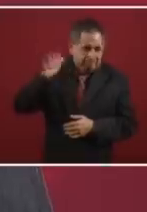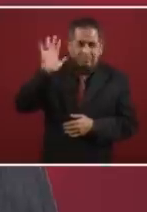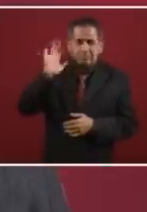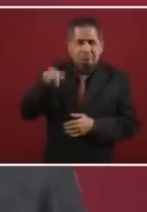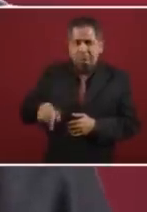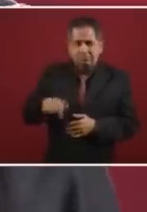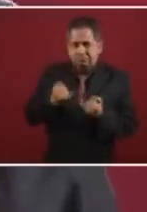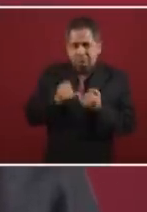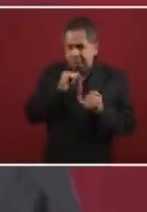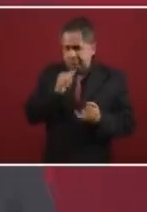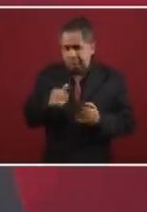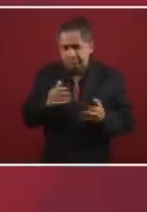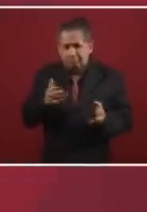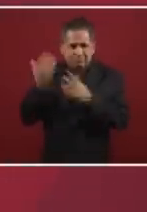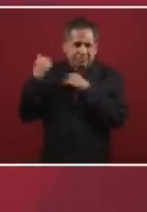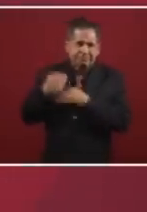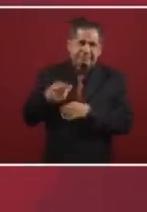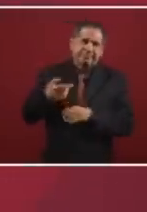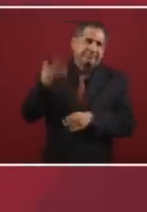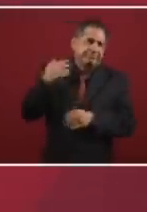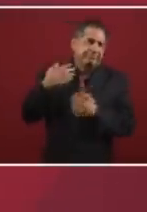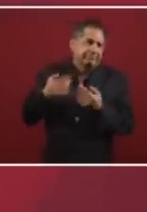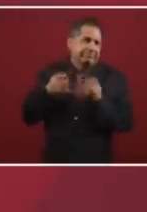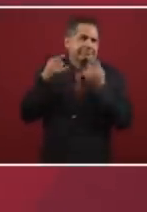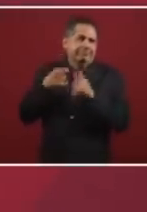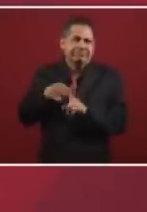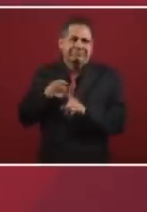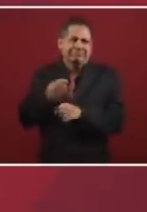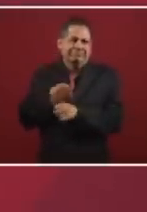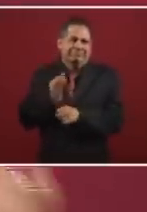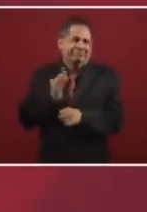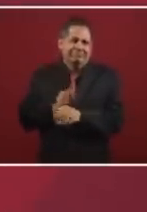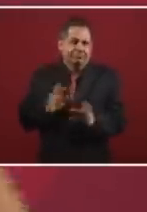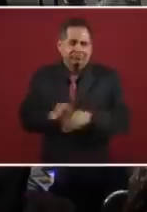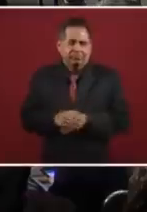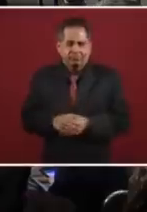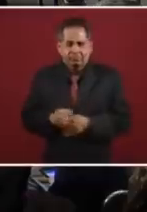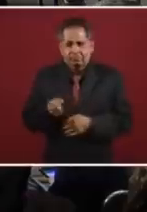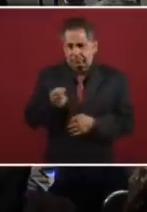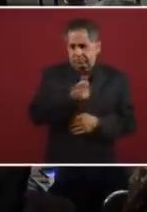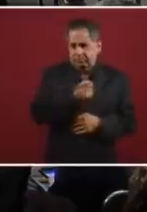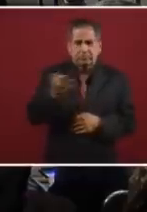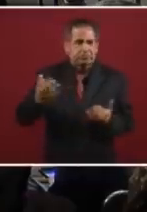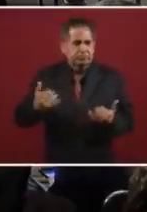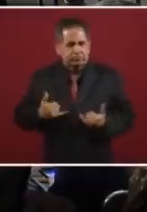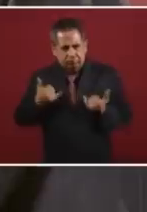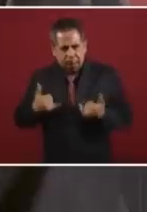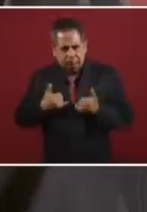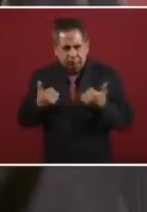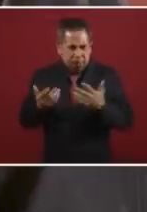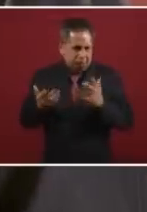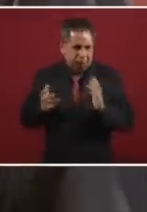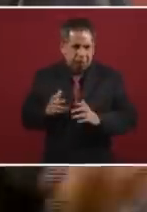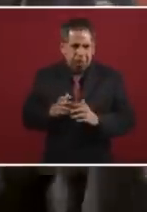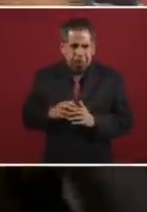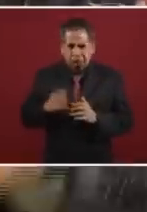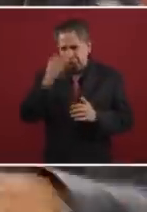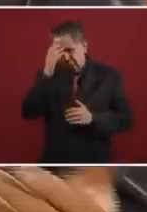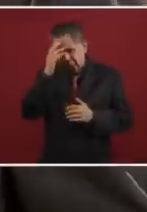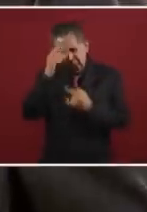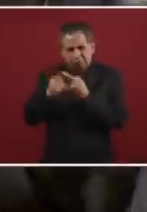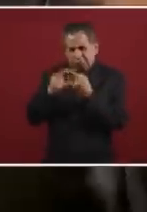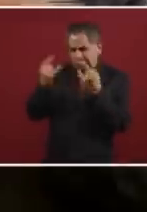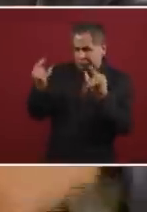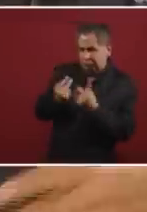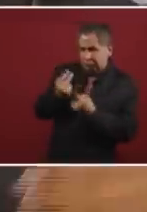y ya está para la picaresca política es bueno que los jóvenes conozcan todo